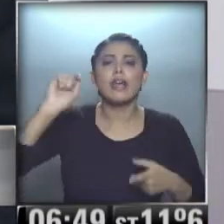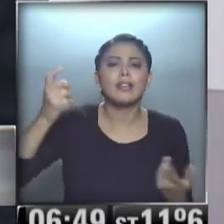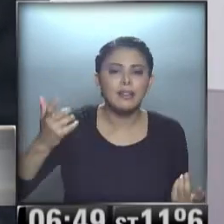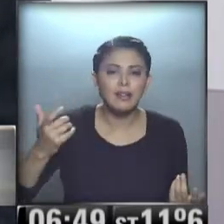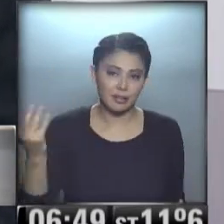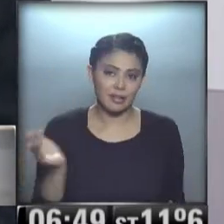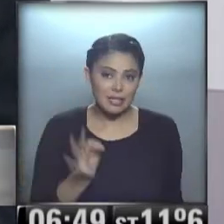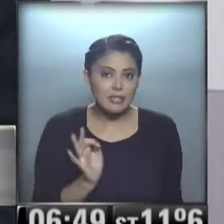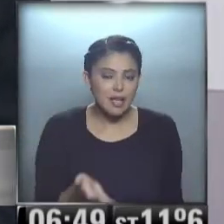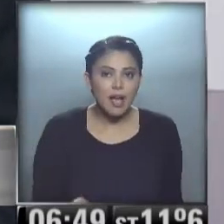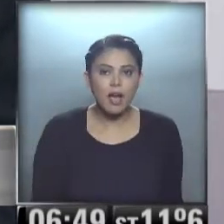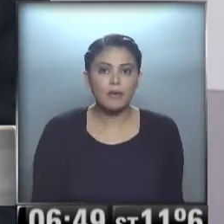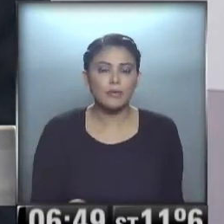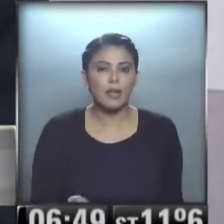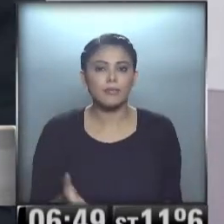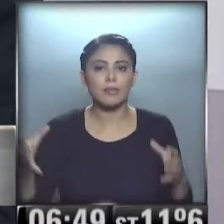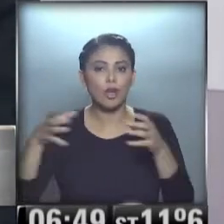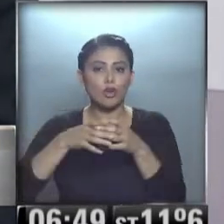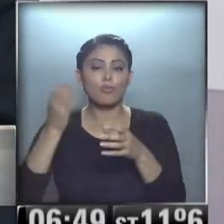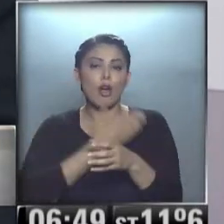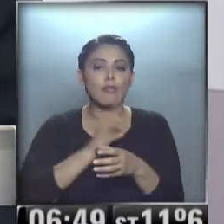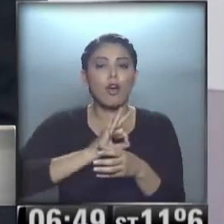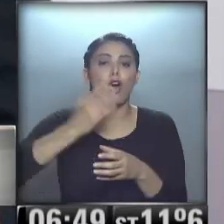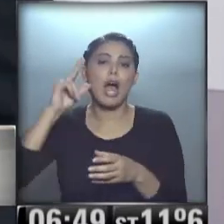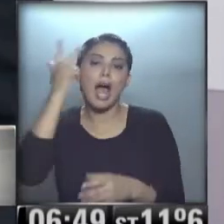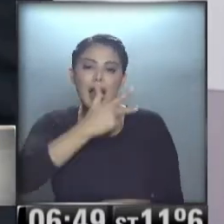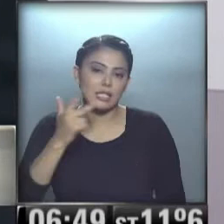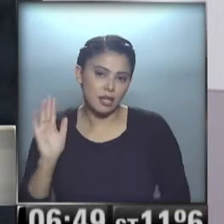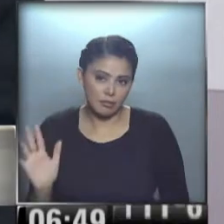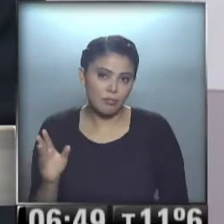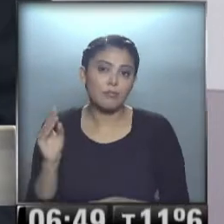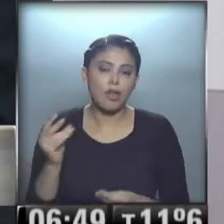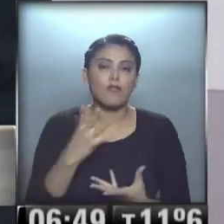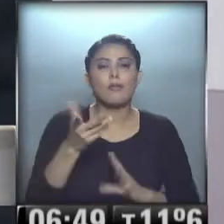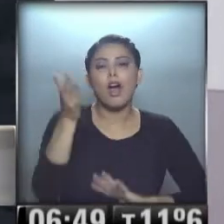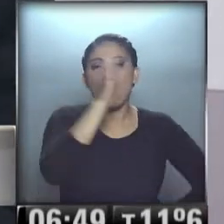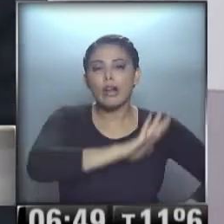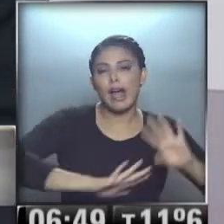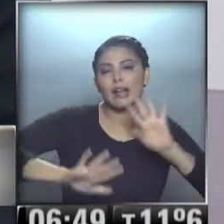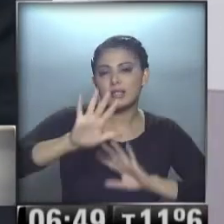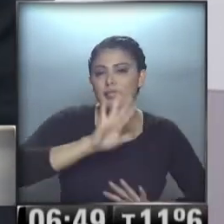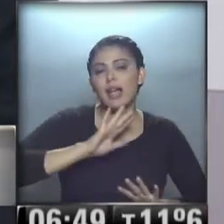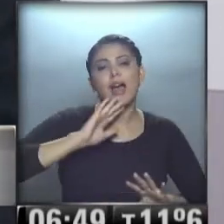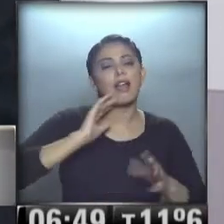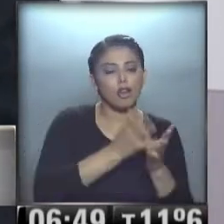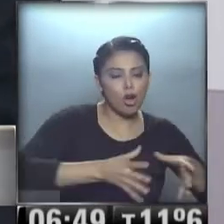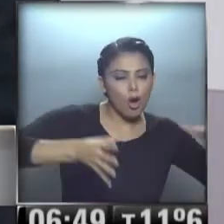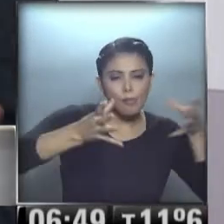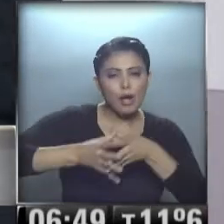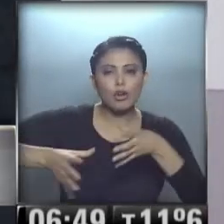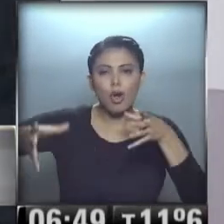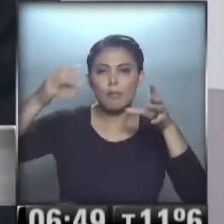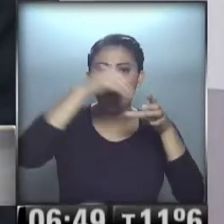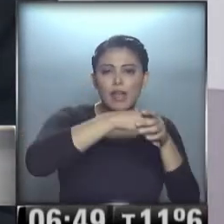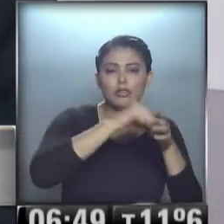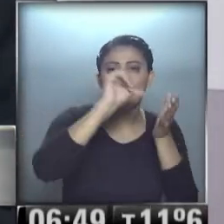sabemos que va al grupo F o H por estas cuestiones de organización del sorteo y demás, los copones, pero la expectativa